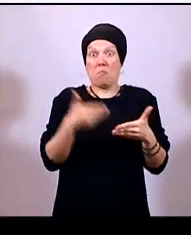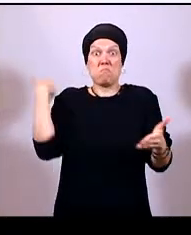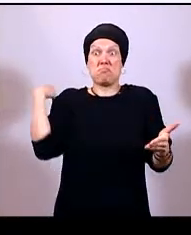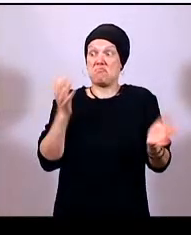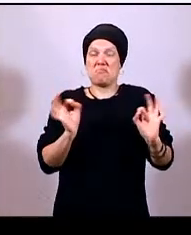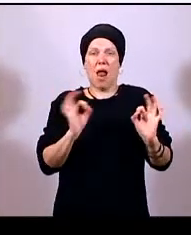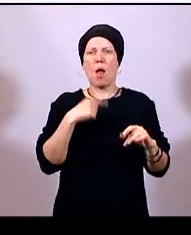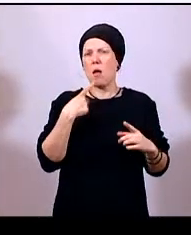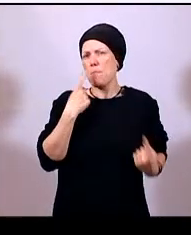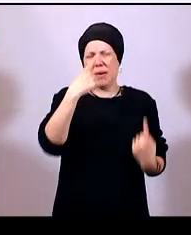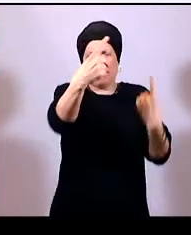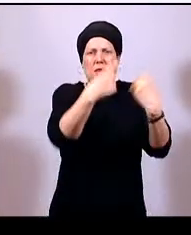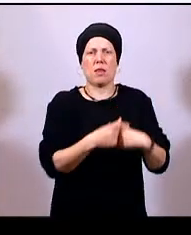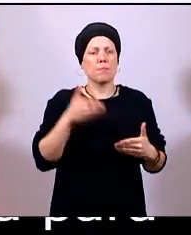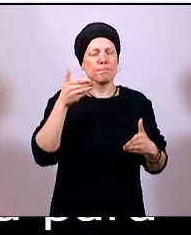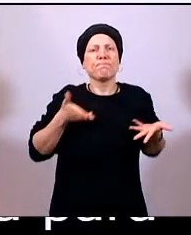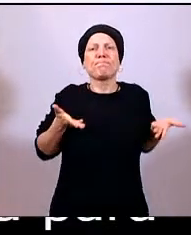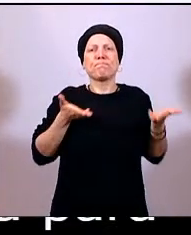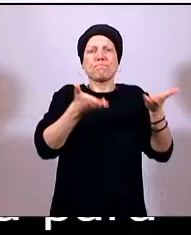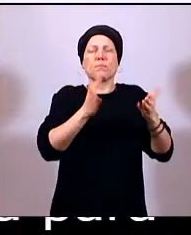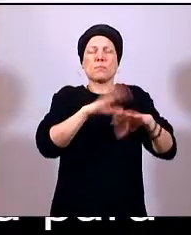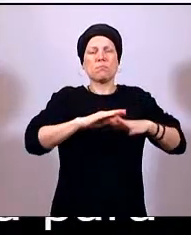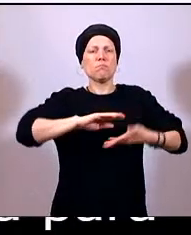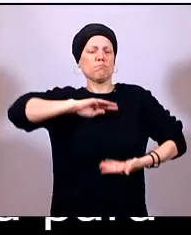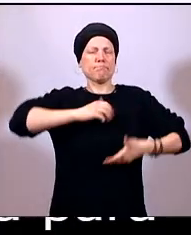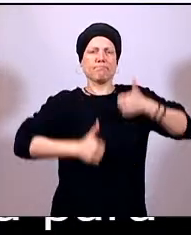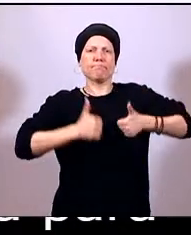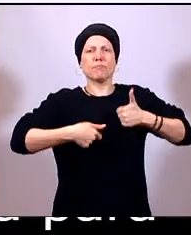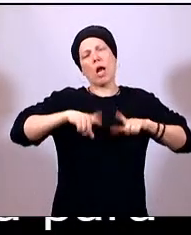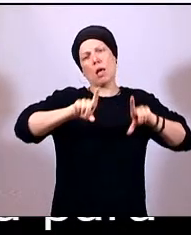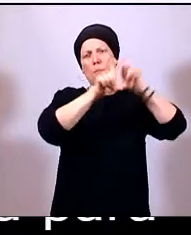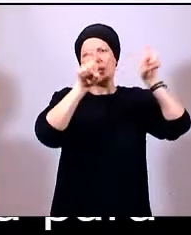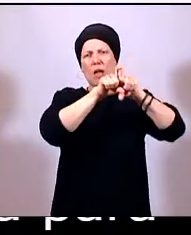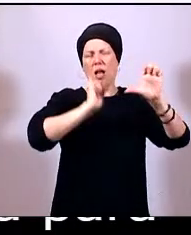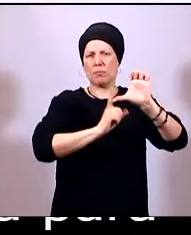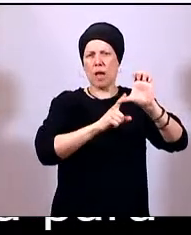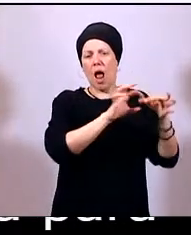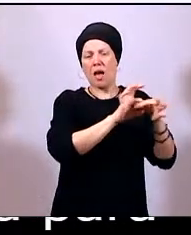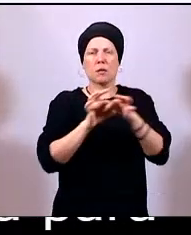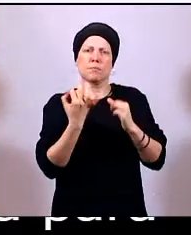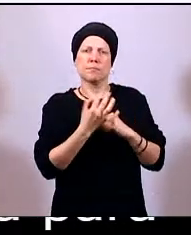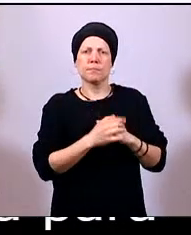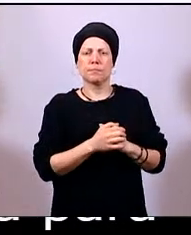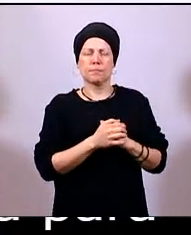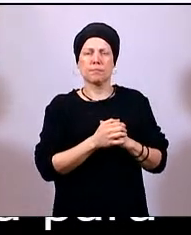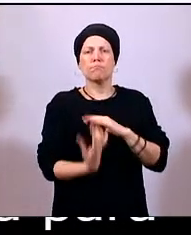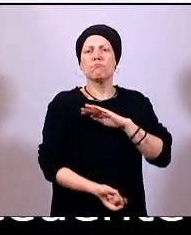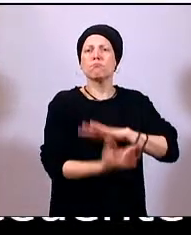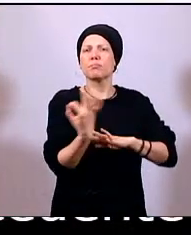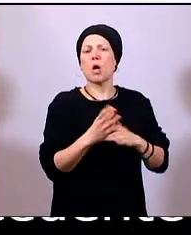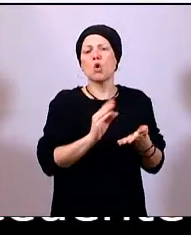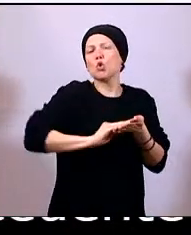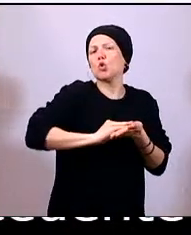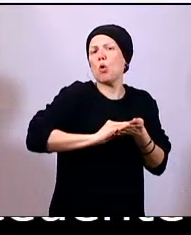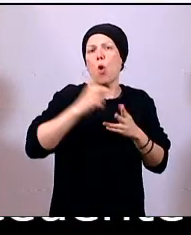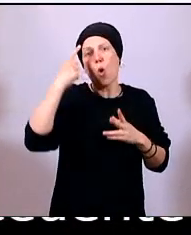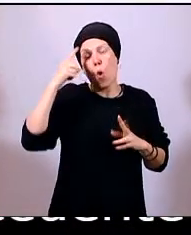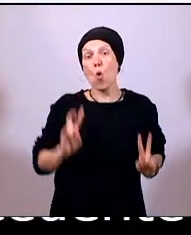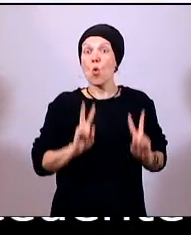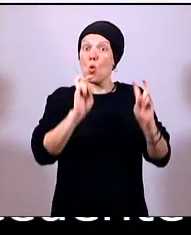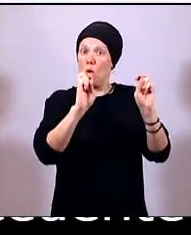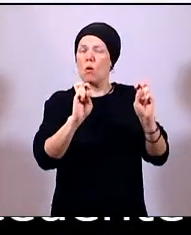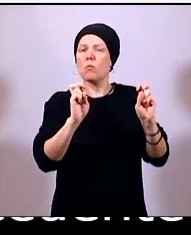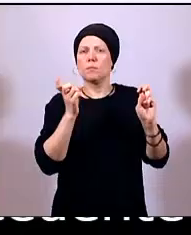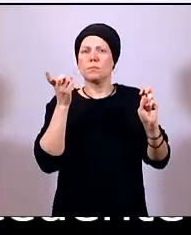ayuda dirigida a favorecer la competitividad empresarial en Extremadura a través de la creación de soluciones innovadoras